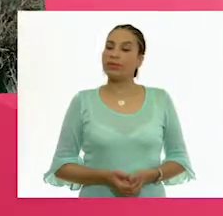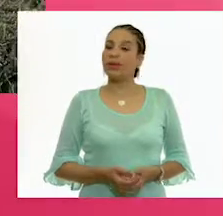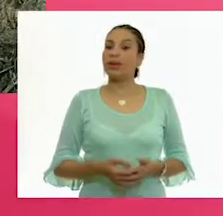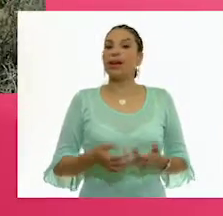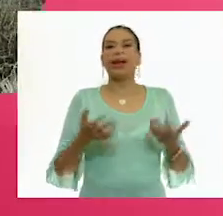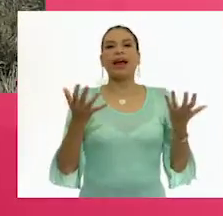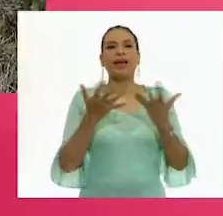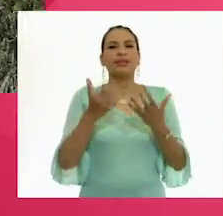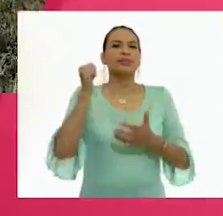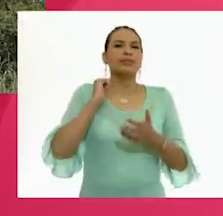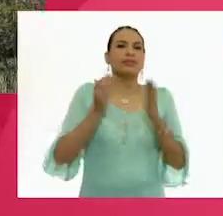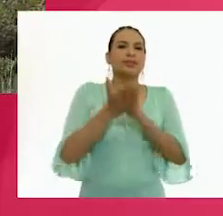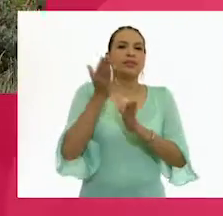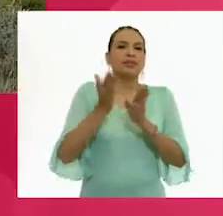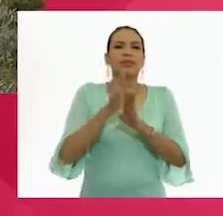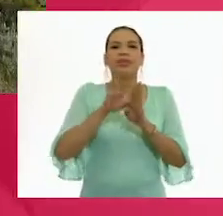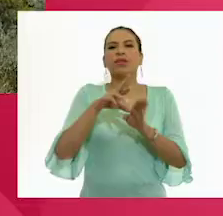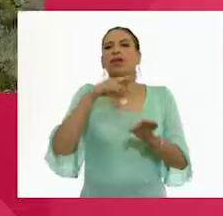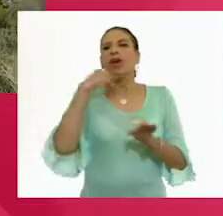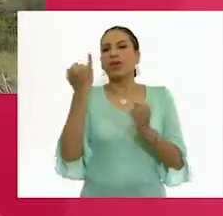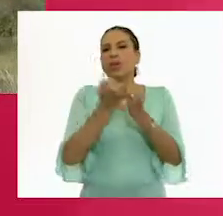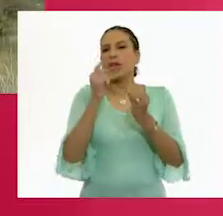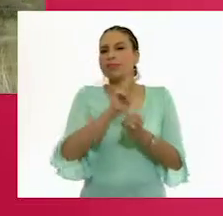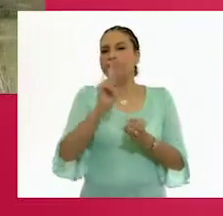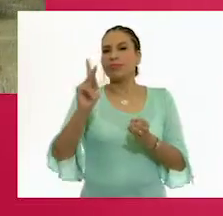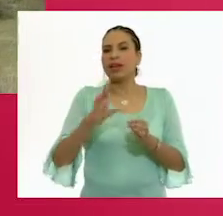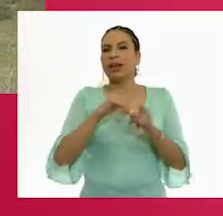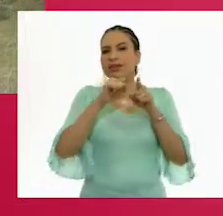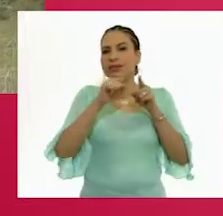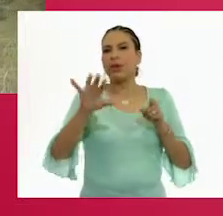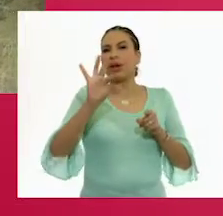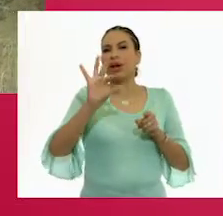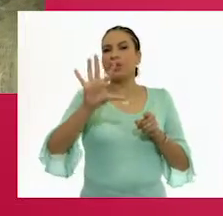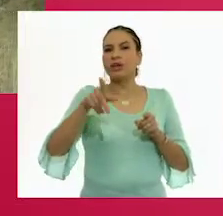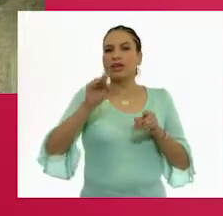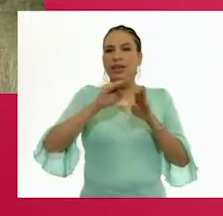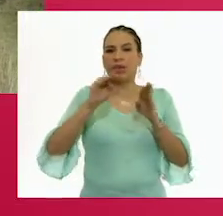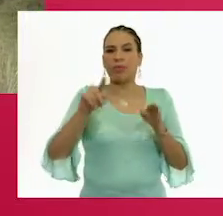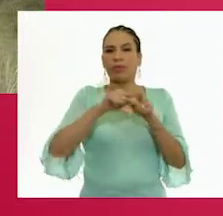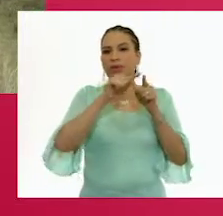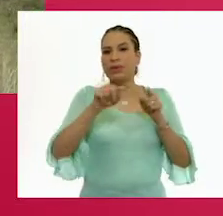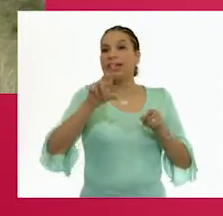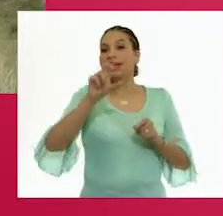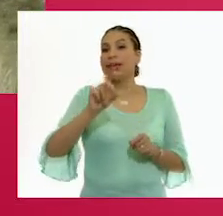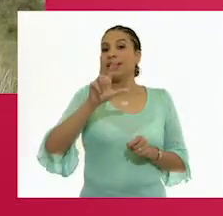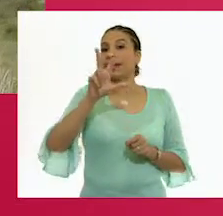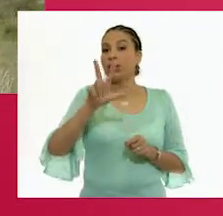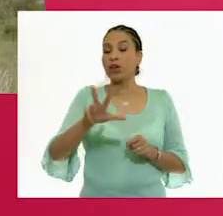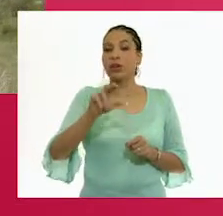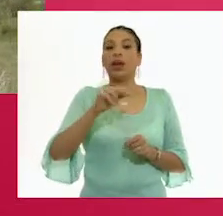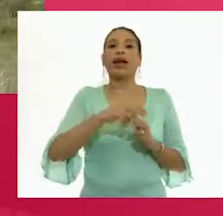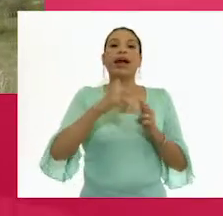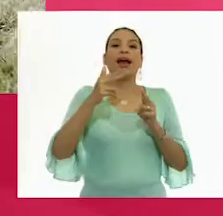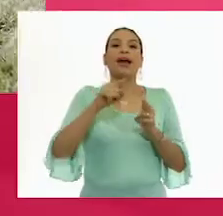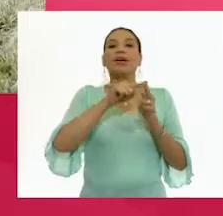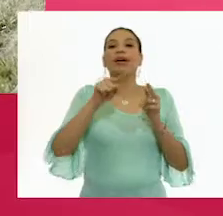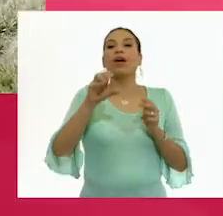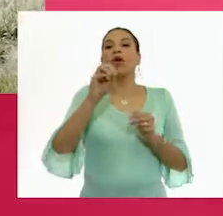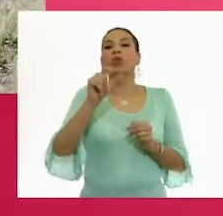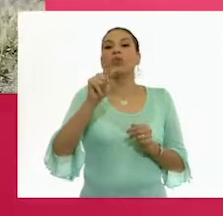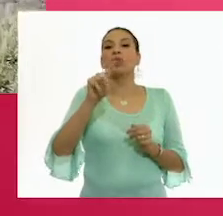Realizado al estilo romano, con una extensión de 48 kilómetros, este recorre 38 hasta Otumba